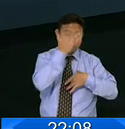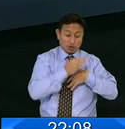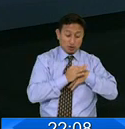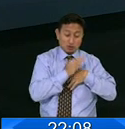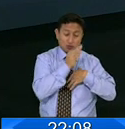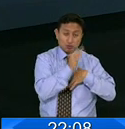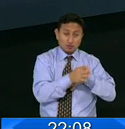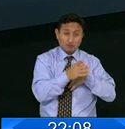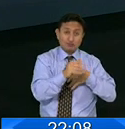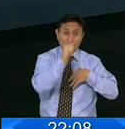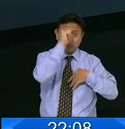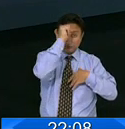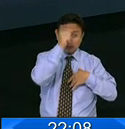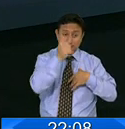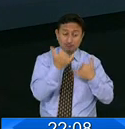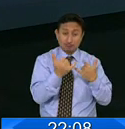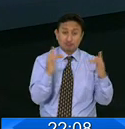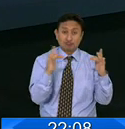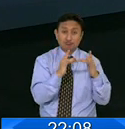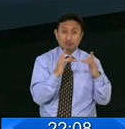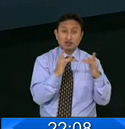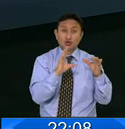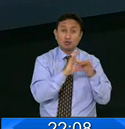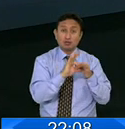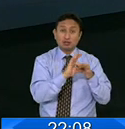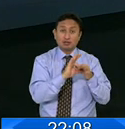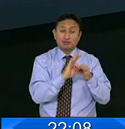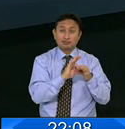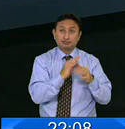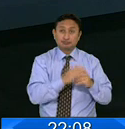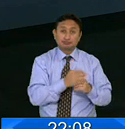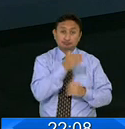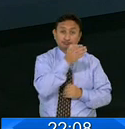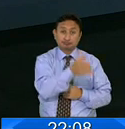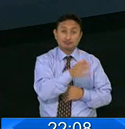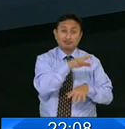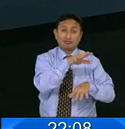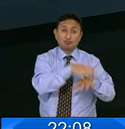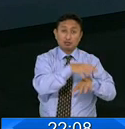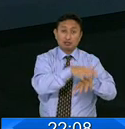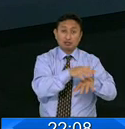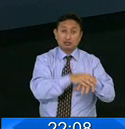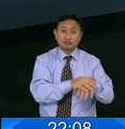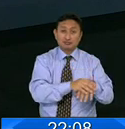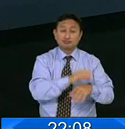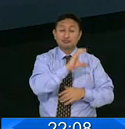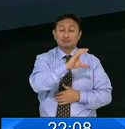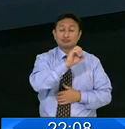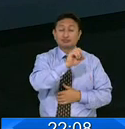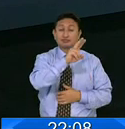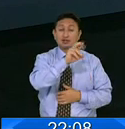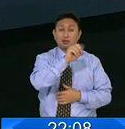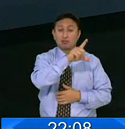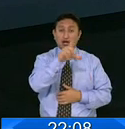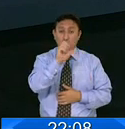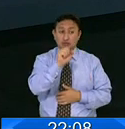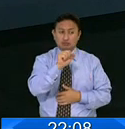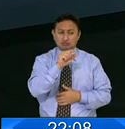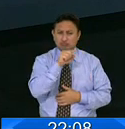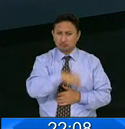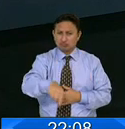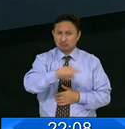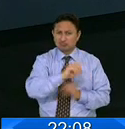Delta. Por ello vamos a hacer contacto con nuestro corresponsal en Machala, Richard Ceballos, para conocer cómo